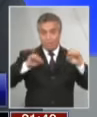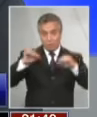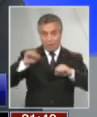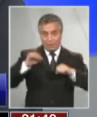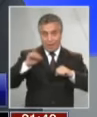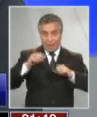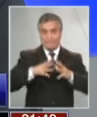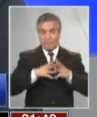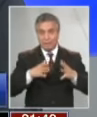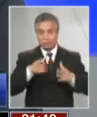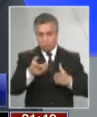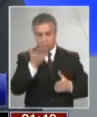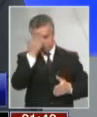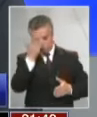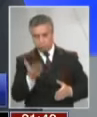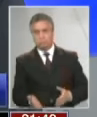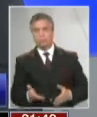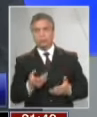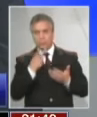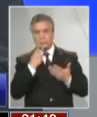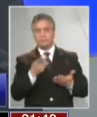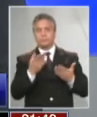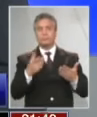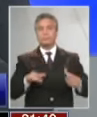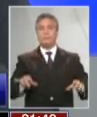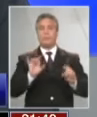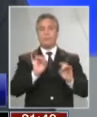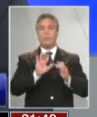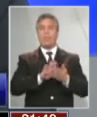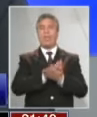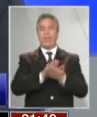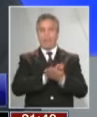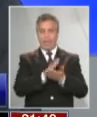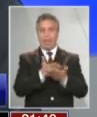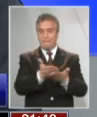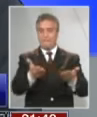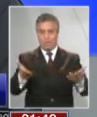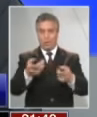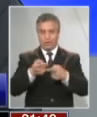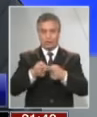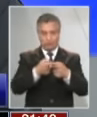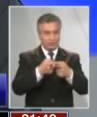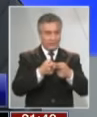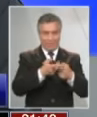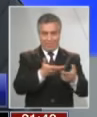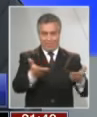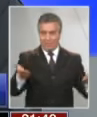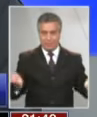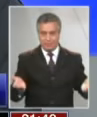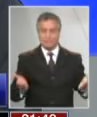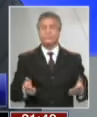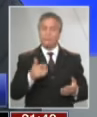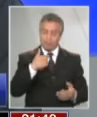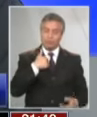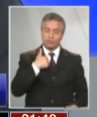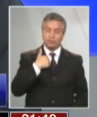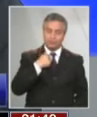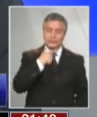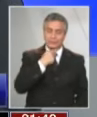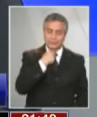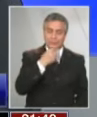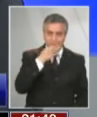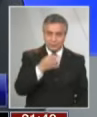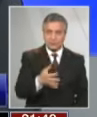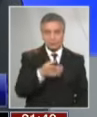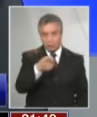su comportamiento sea más ejemplar hacia el resto de la sociedad. Pero de todas maneras yo quiero decir que por